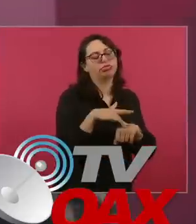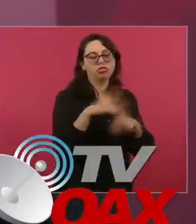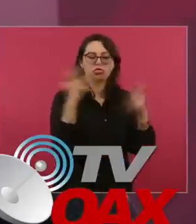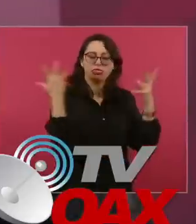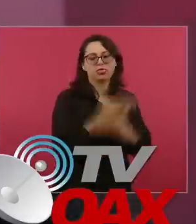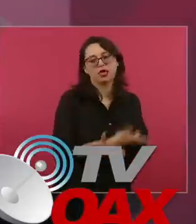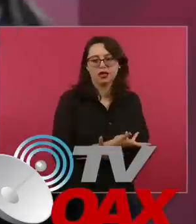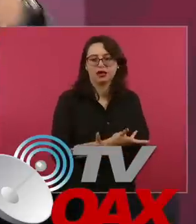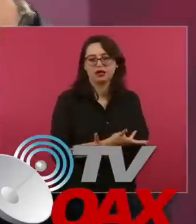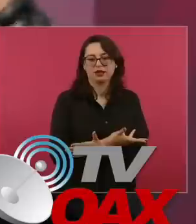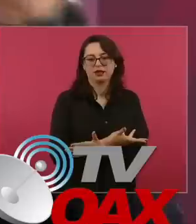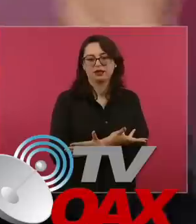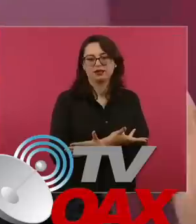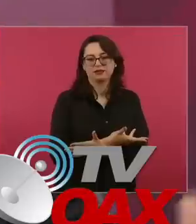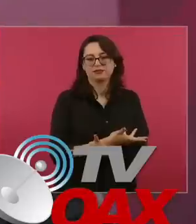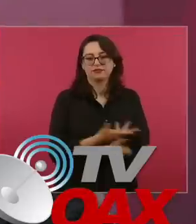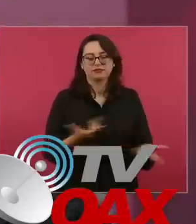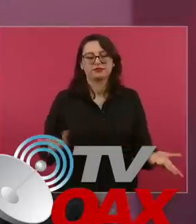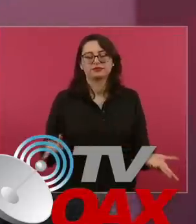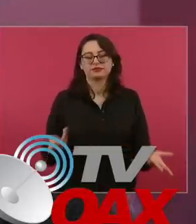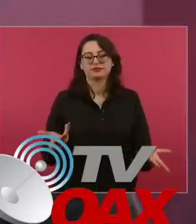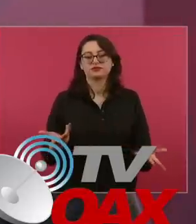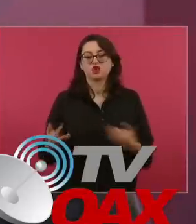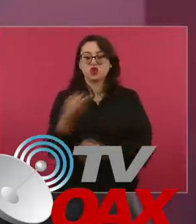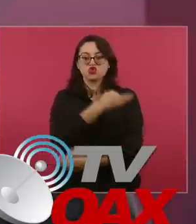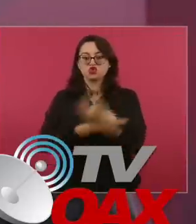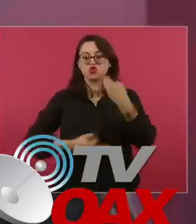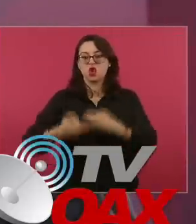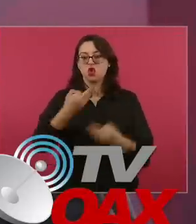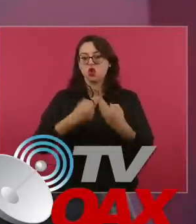Todo se enfoca hacia lo material.